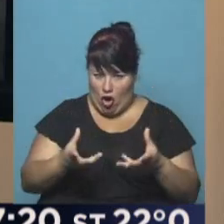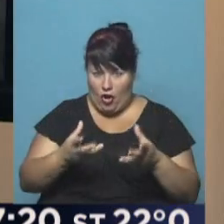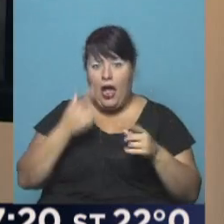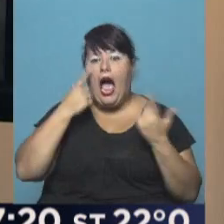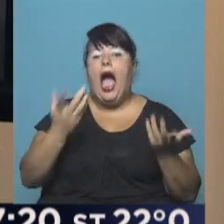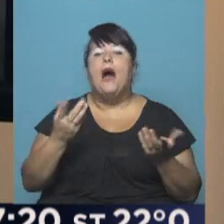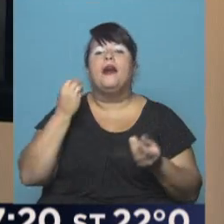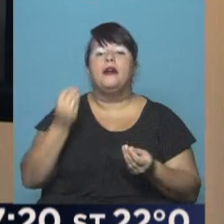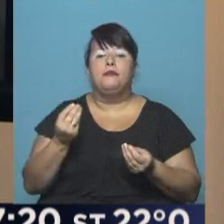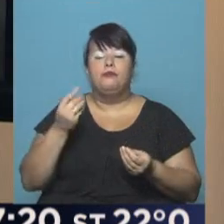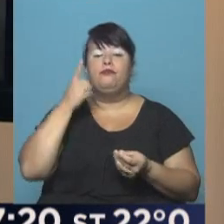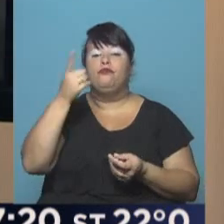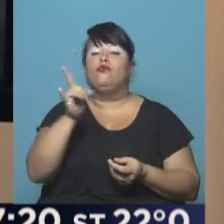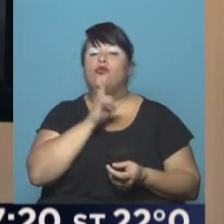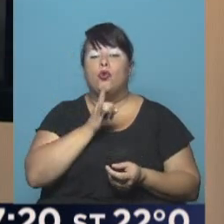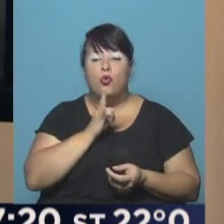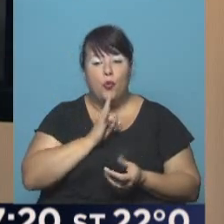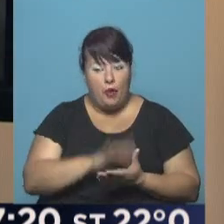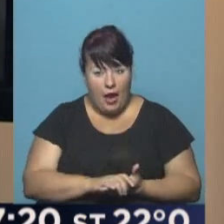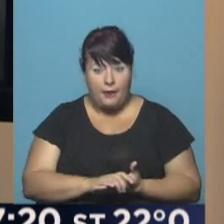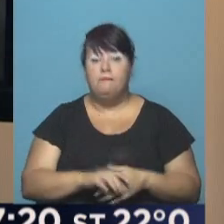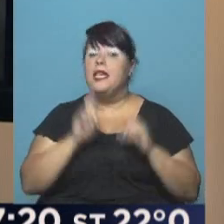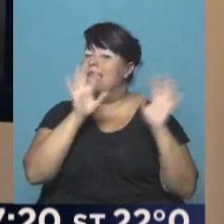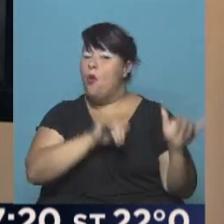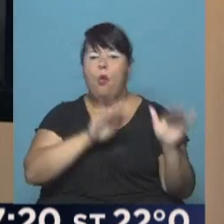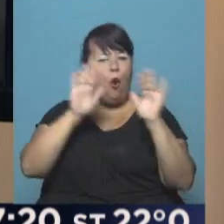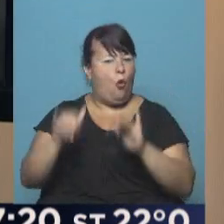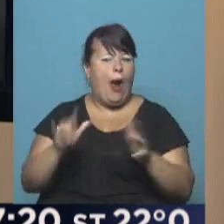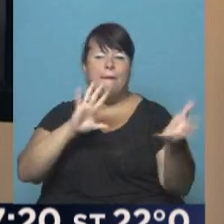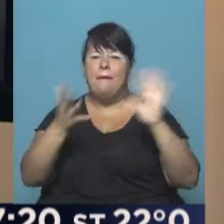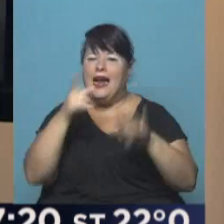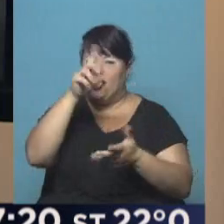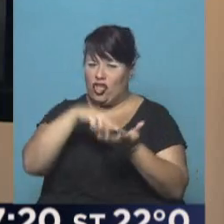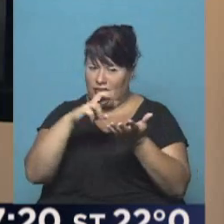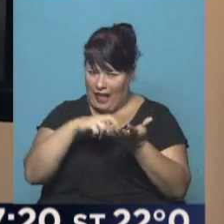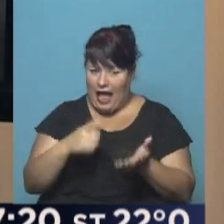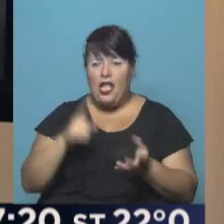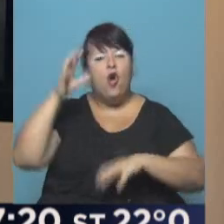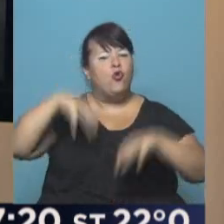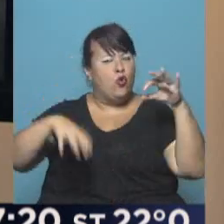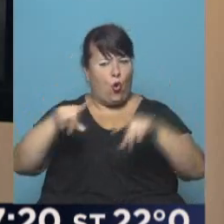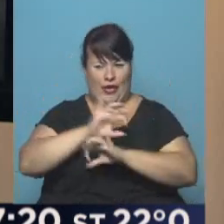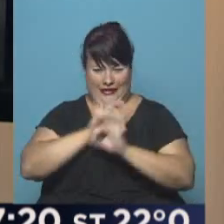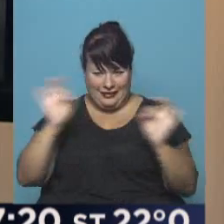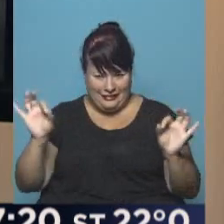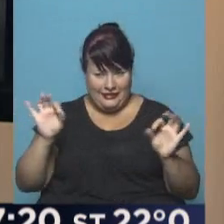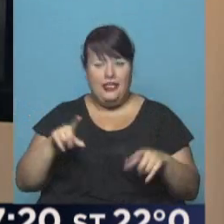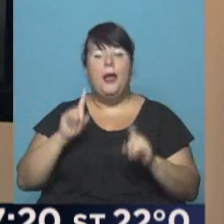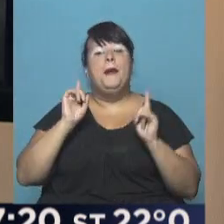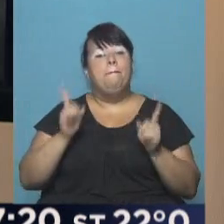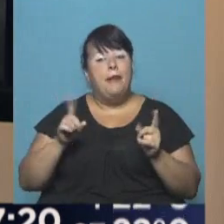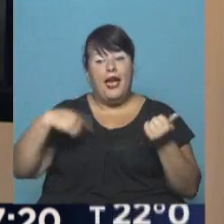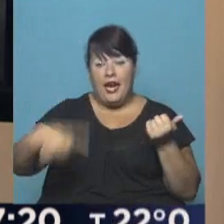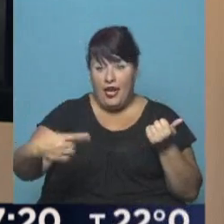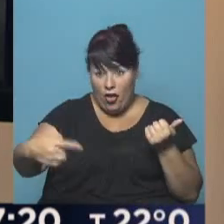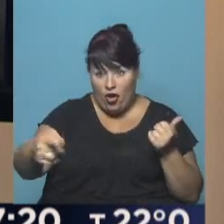a ver qué es lo que va a ocurrir en Tucumán. Misma situación, muy parecido a Salta, no se esperan precipitaciones, pero los